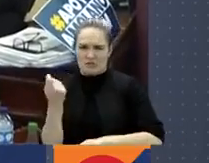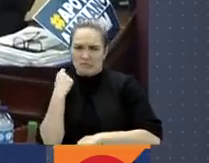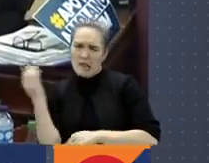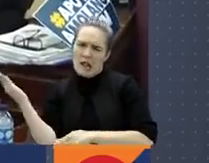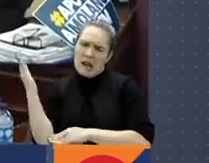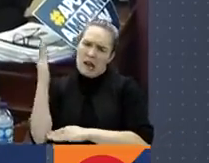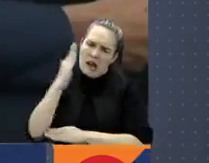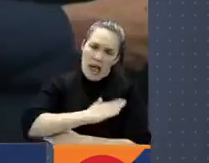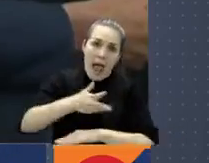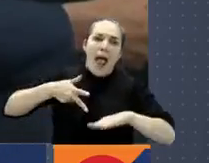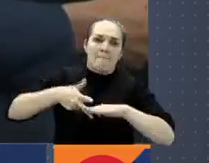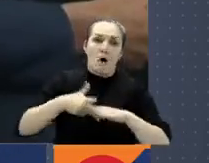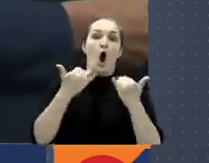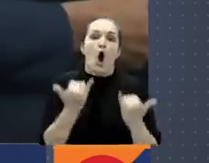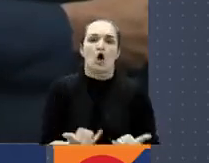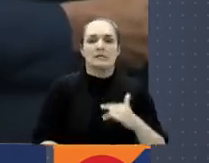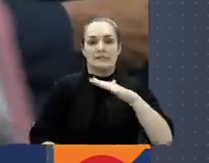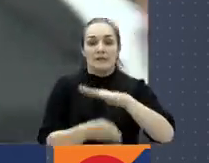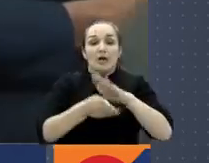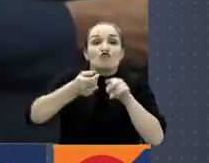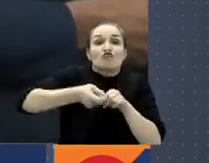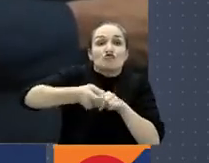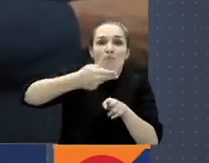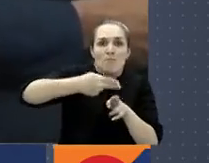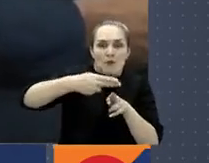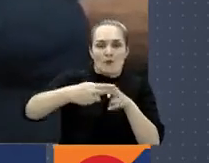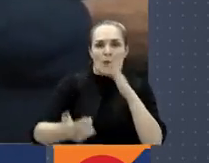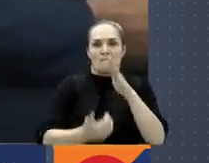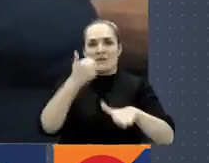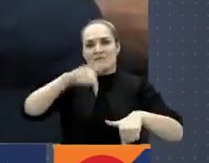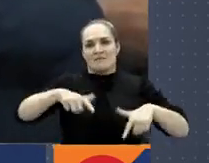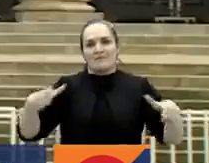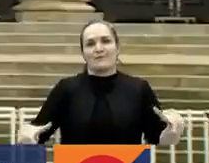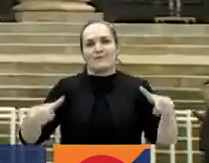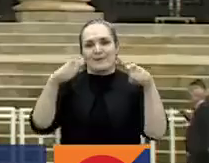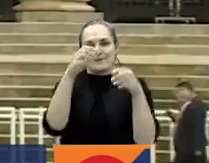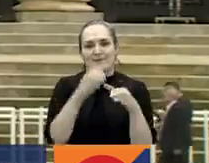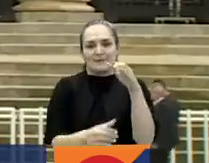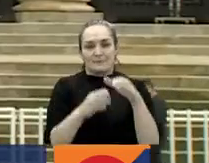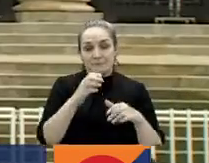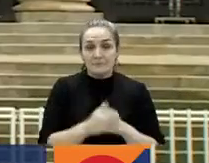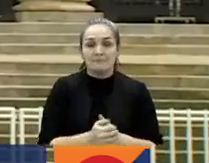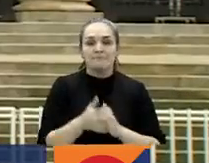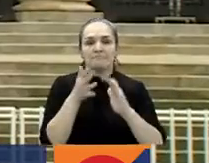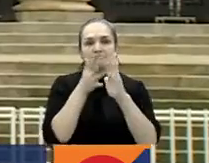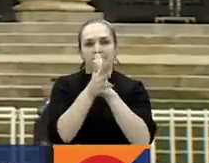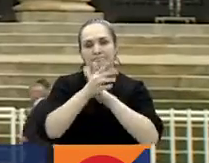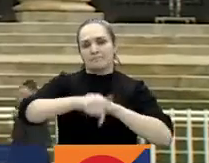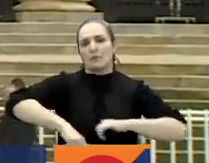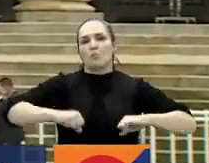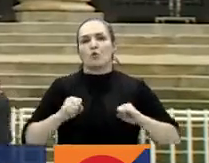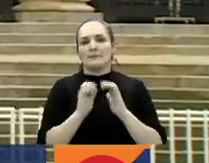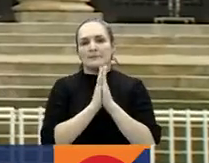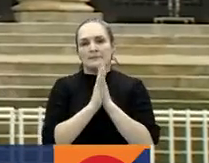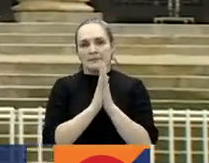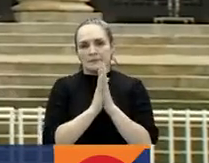cámara en plenaria que iniciará en pocos minutos aquí en el congreso de la república del centro de bogotá jon lópez rts noticias conectados